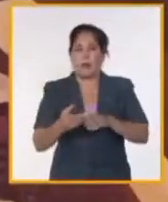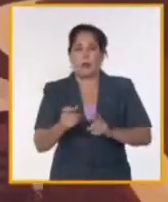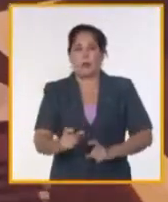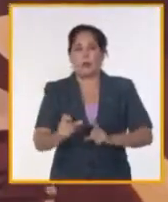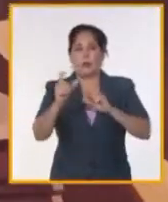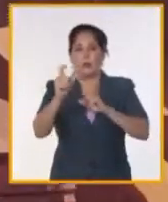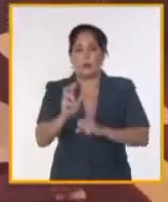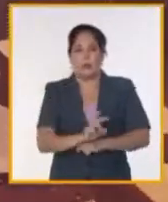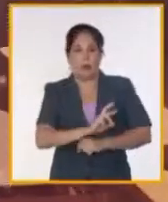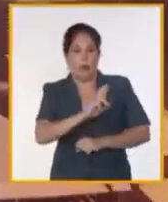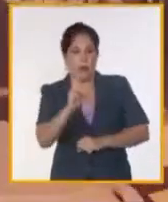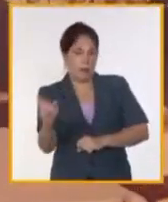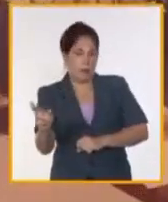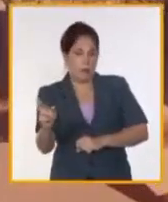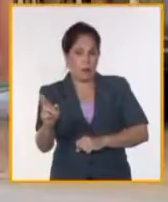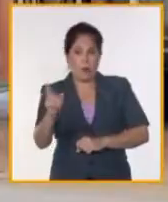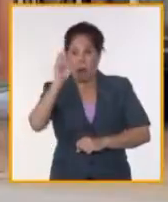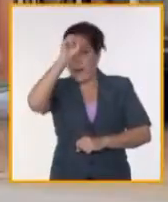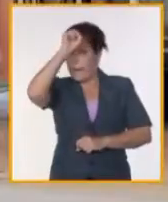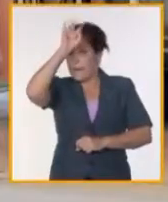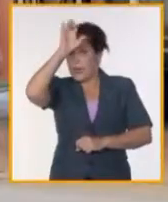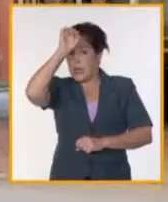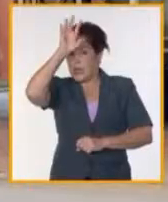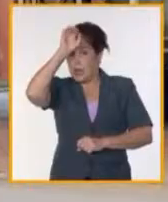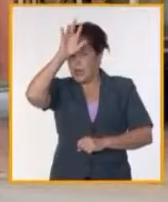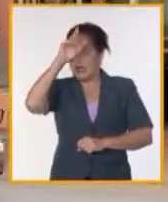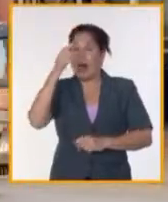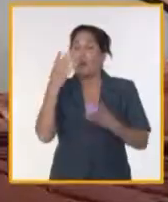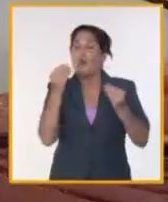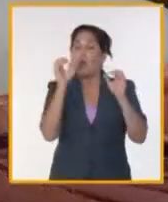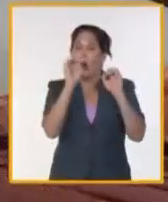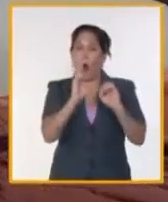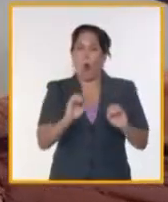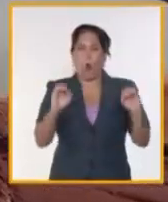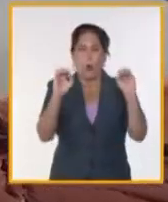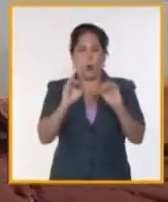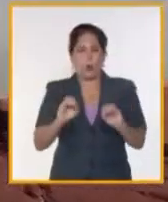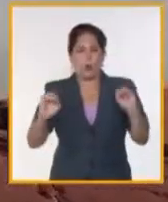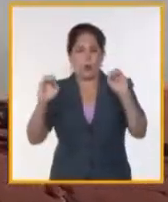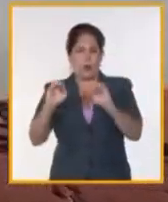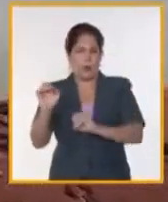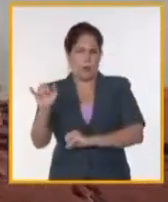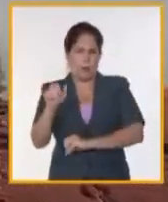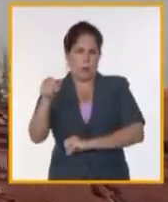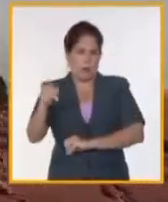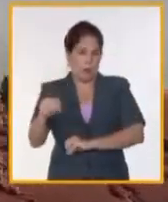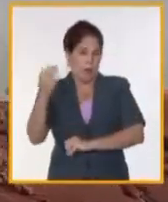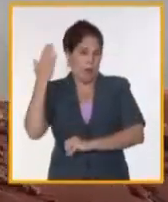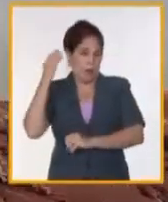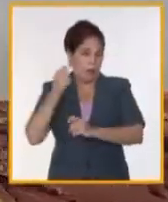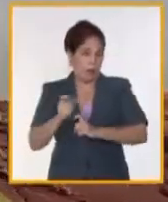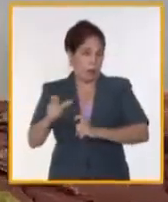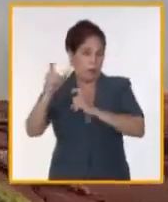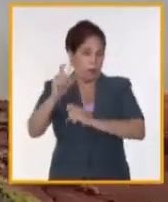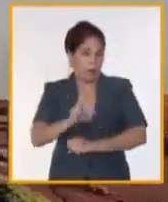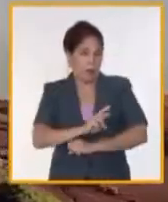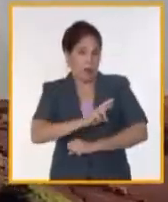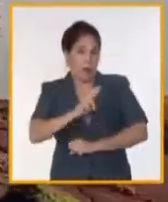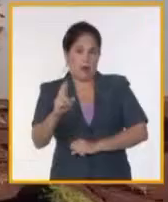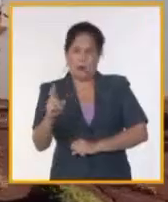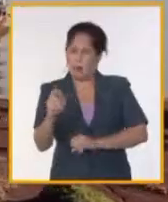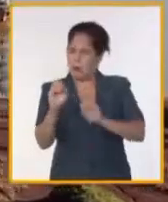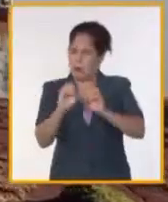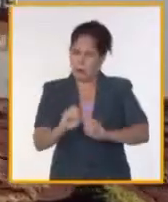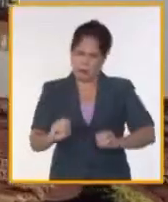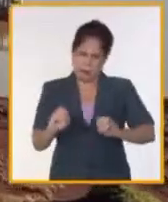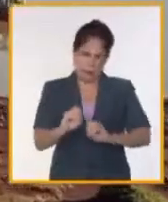revolución es que la minería ha tenido el nivel de organización tal y como la conocemos hoy. Antes del triunfo de la revolución, Randy,